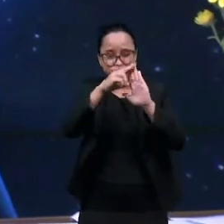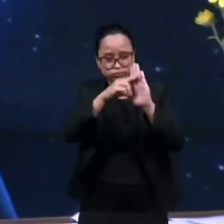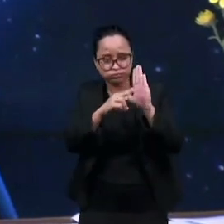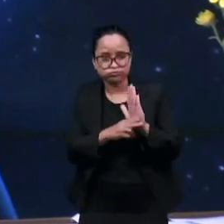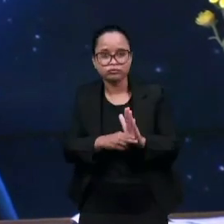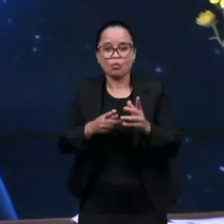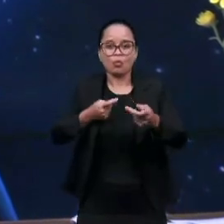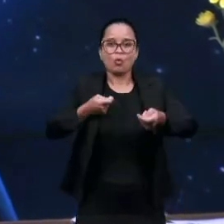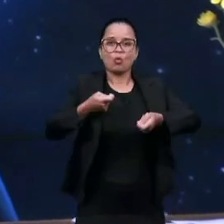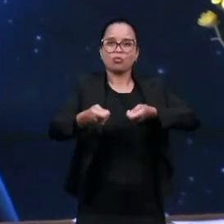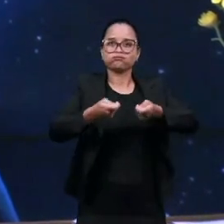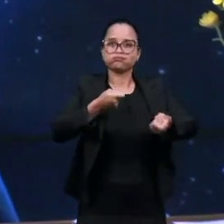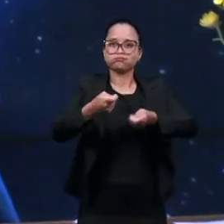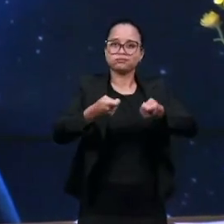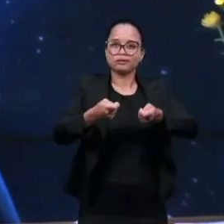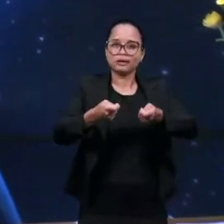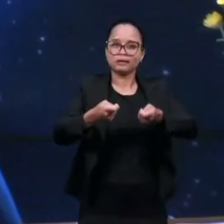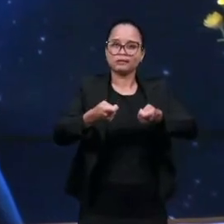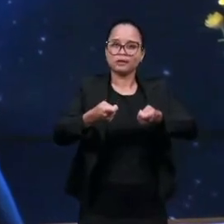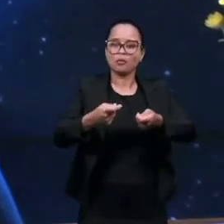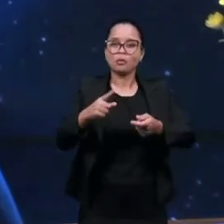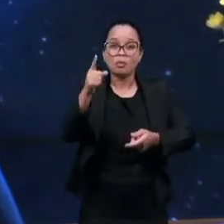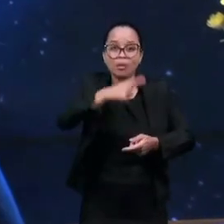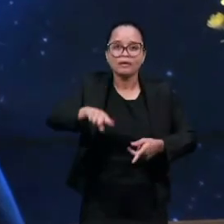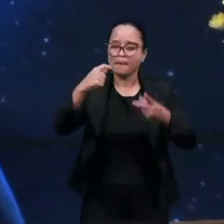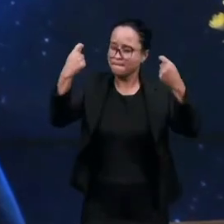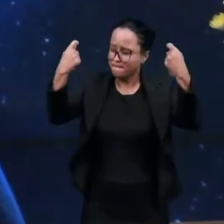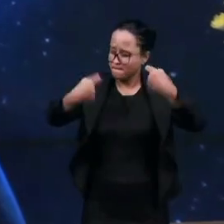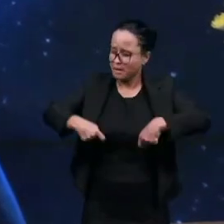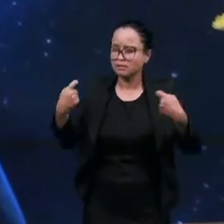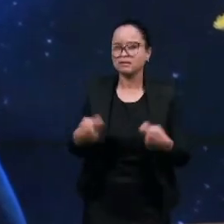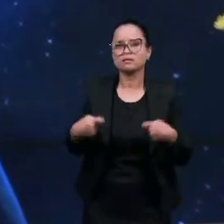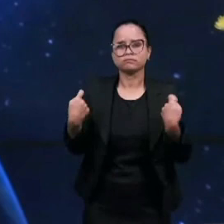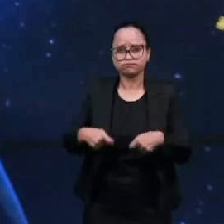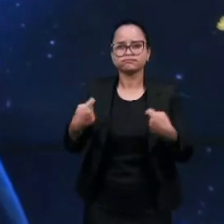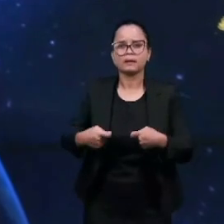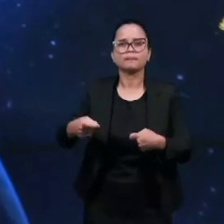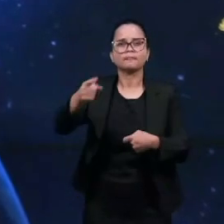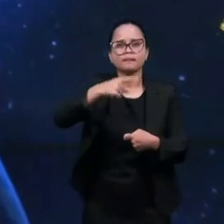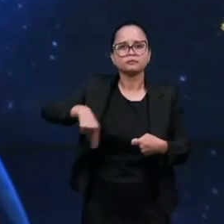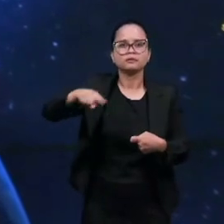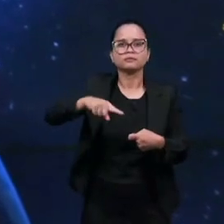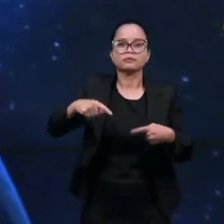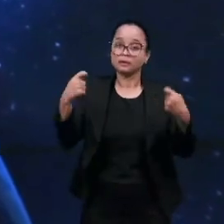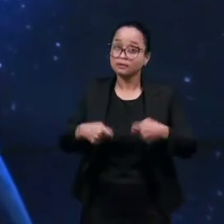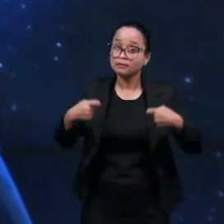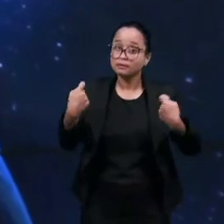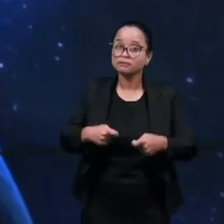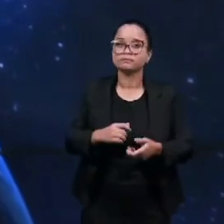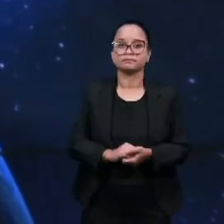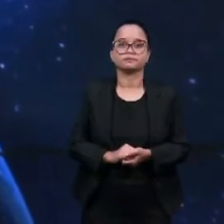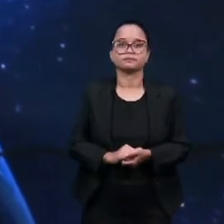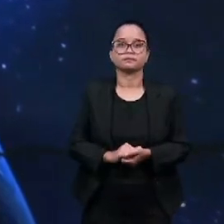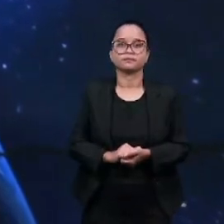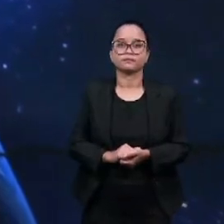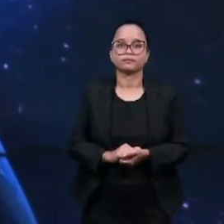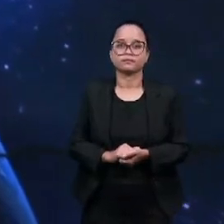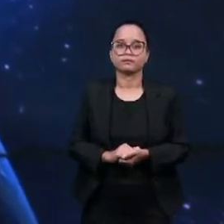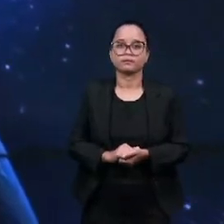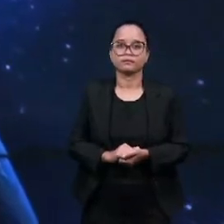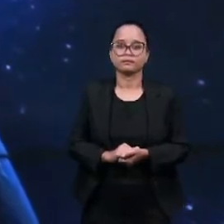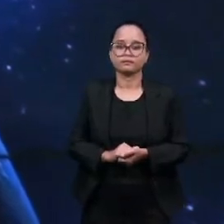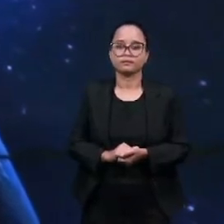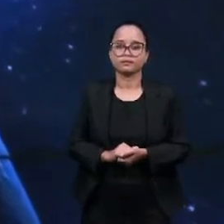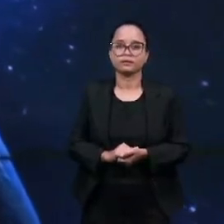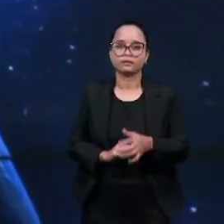gobierno, como necesidad. Nosotros estamos viviendo de esto. Estamos viviendo en